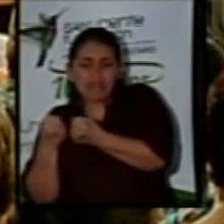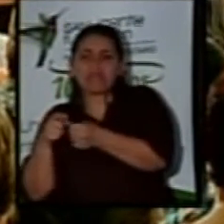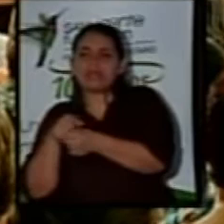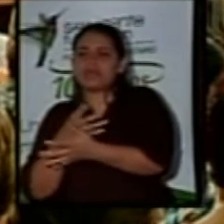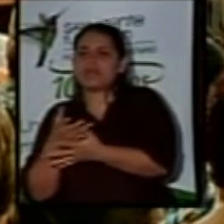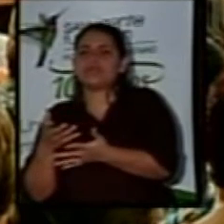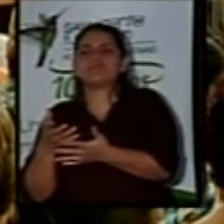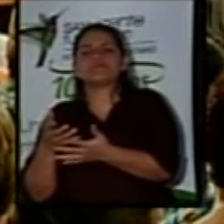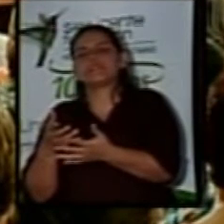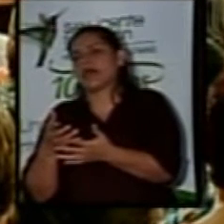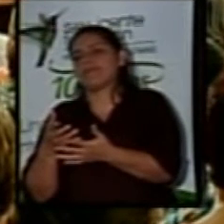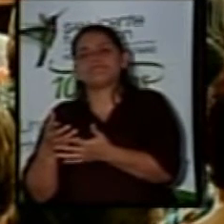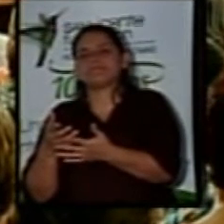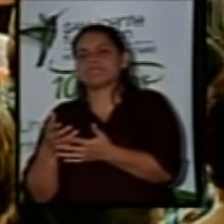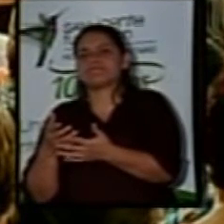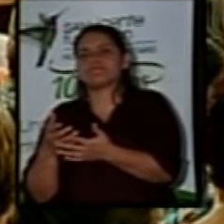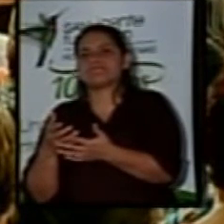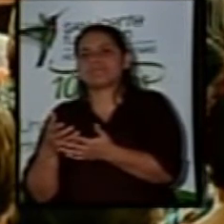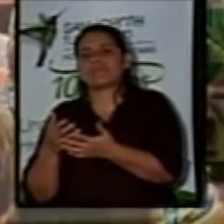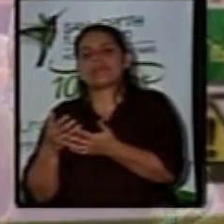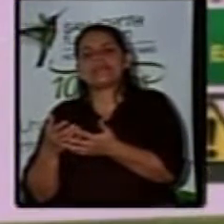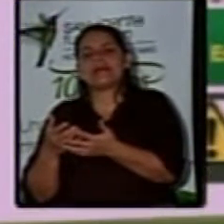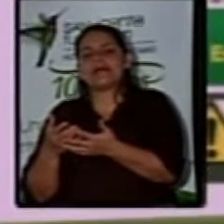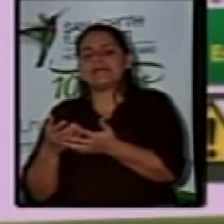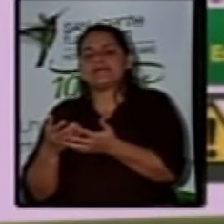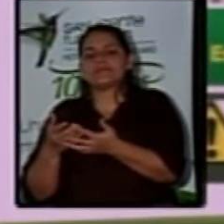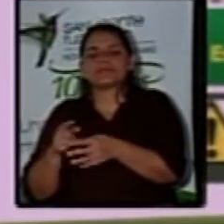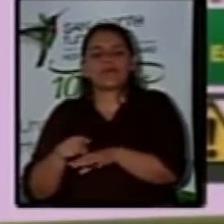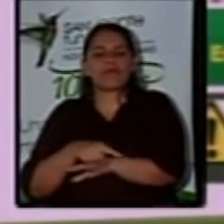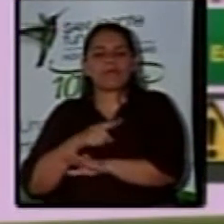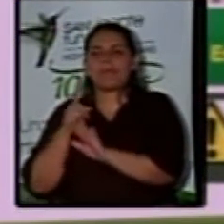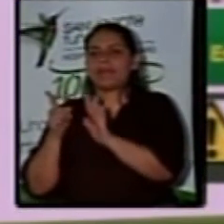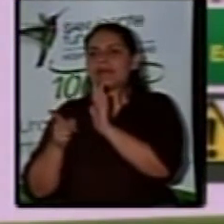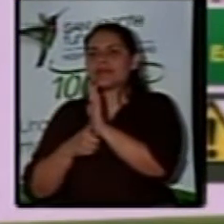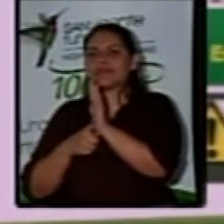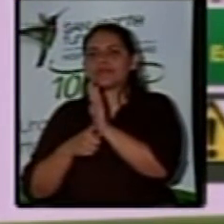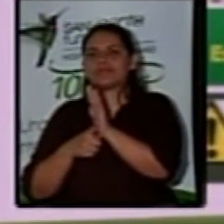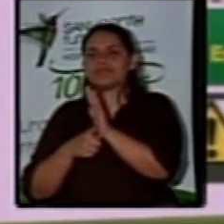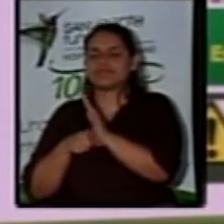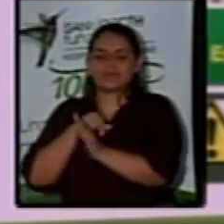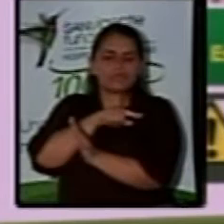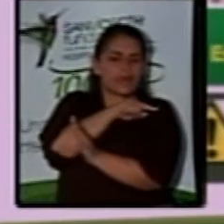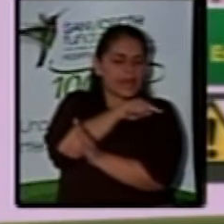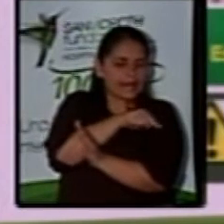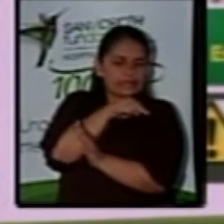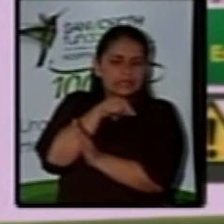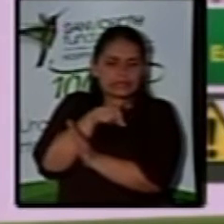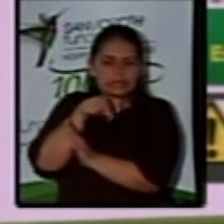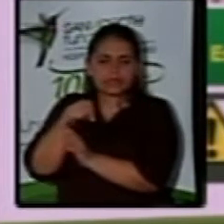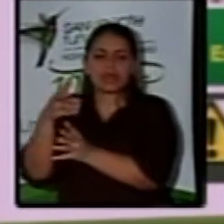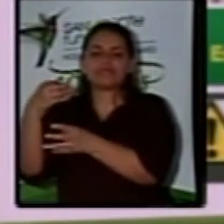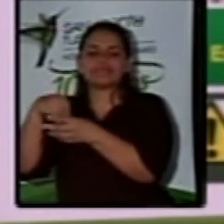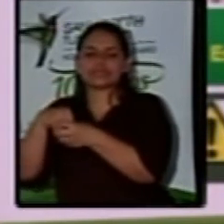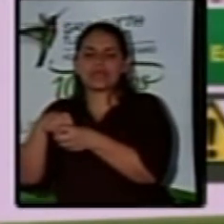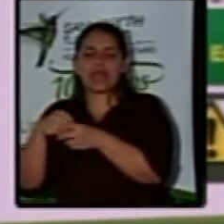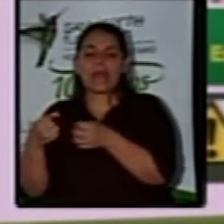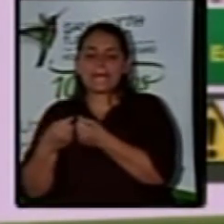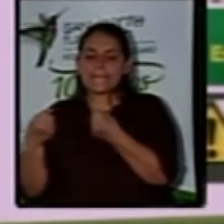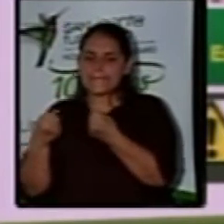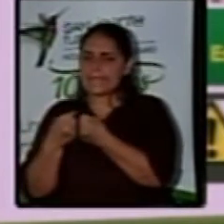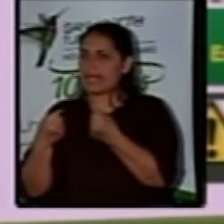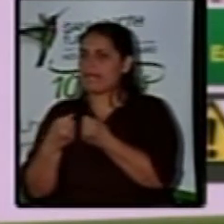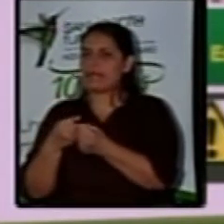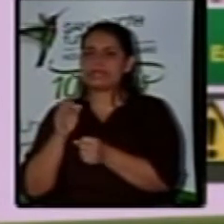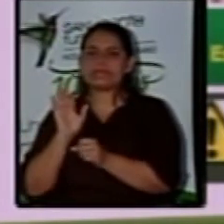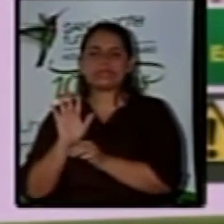se ha dañado, ha llegado hasta úlcera, pues ya el manejo es integral, se puede usar los medicamentos, el gradiente